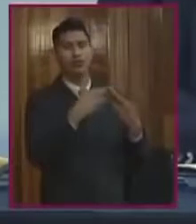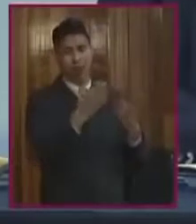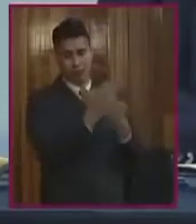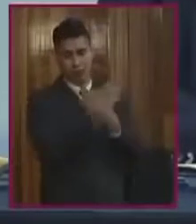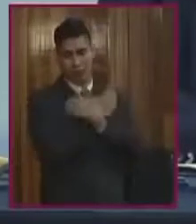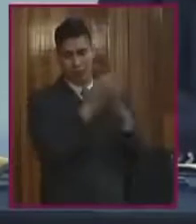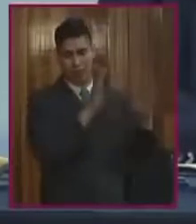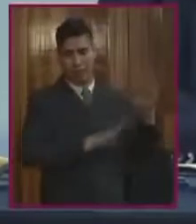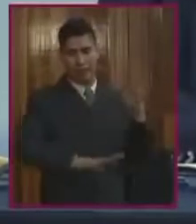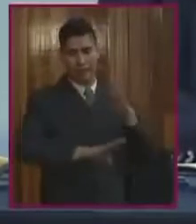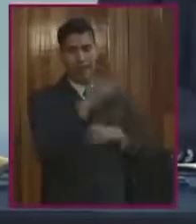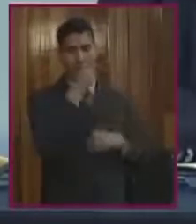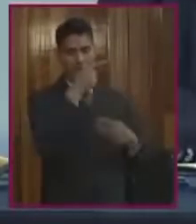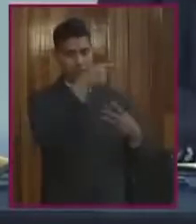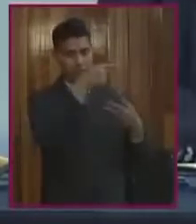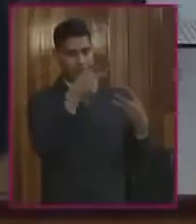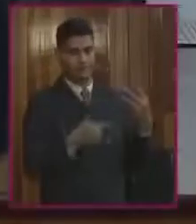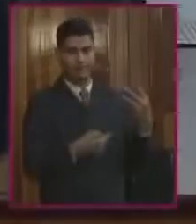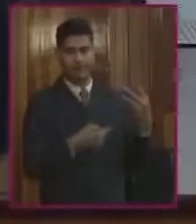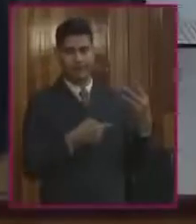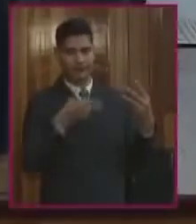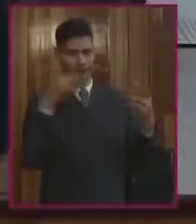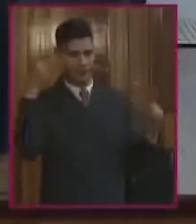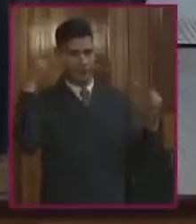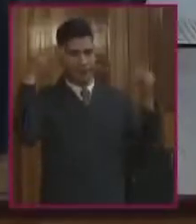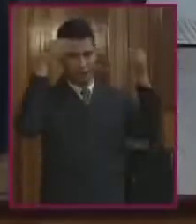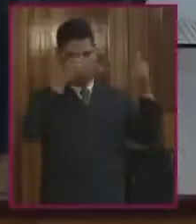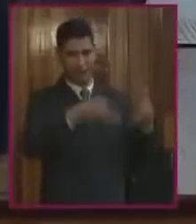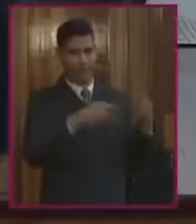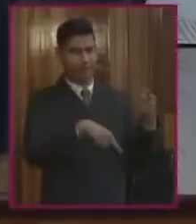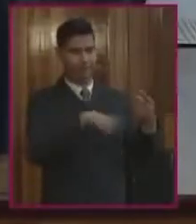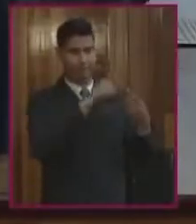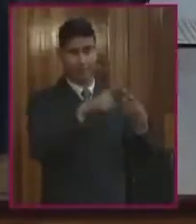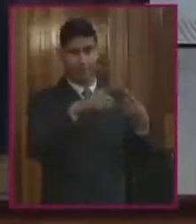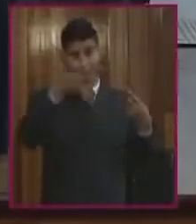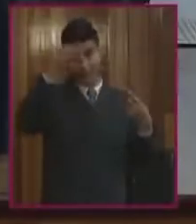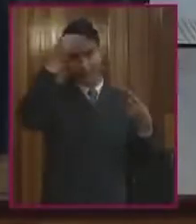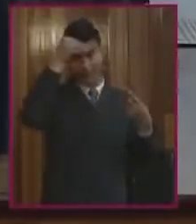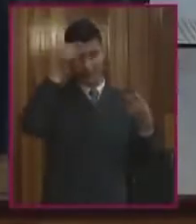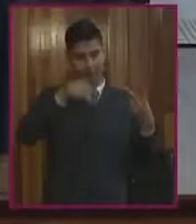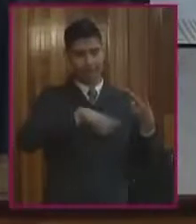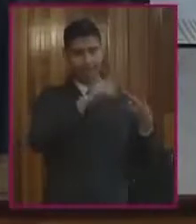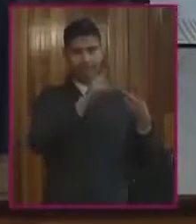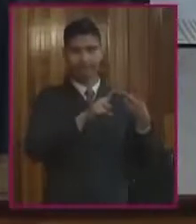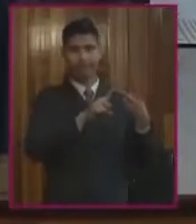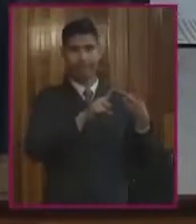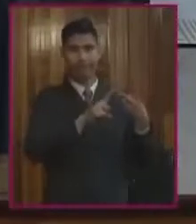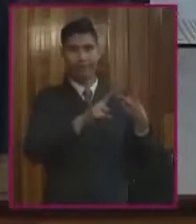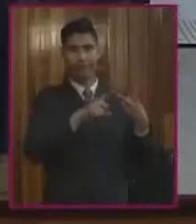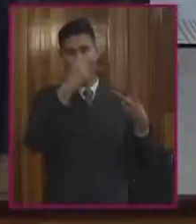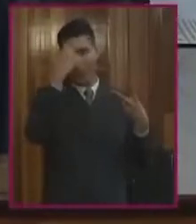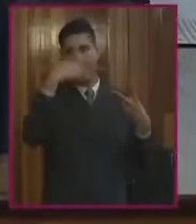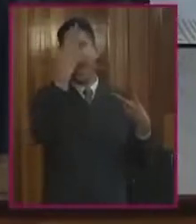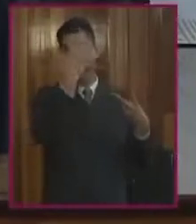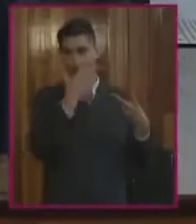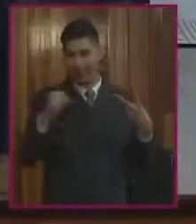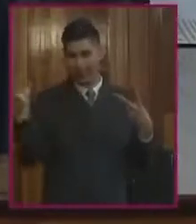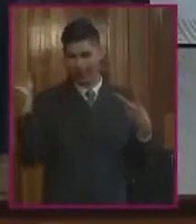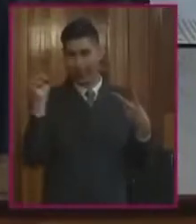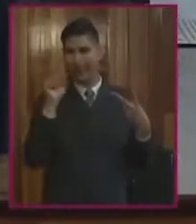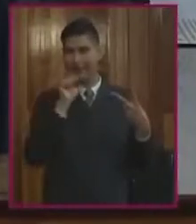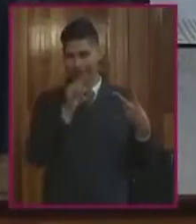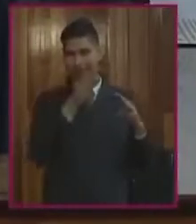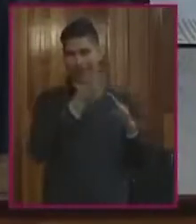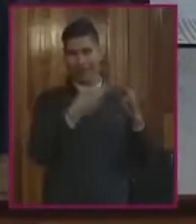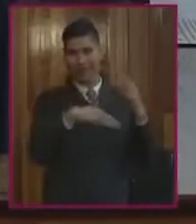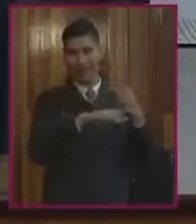constituido a partir de 3 orientaciones curriculares: el enfoque centrado en el aprendizaje, el enfoque basado en competencias y la flexibilidad